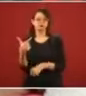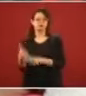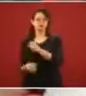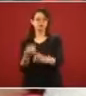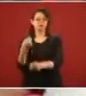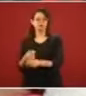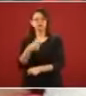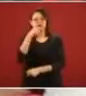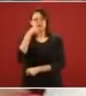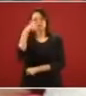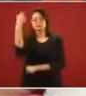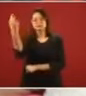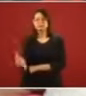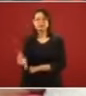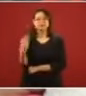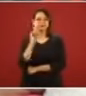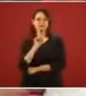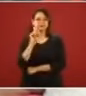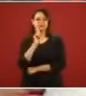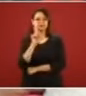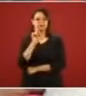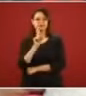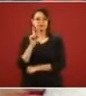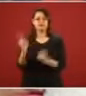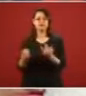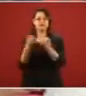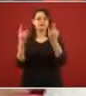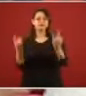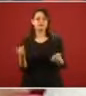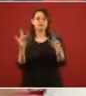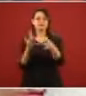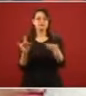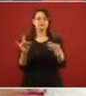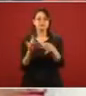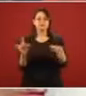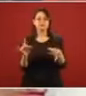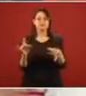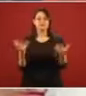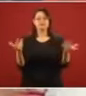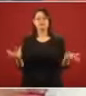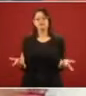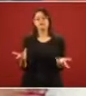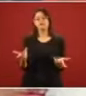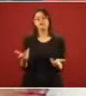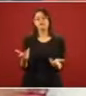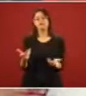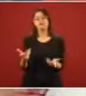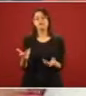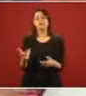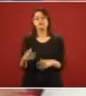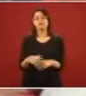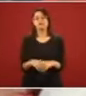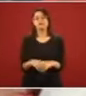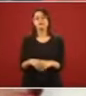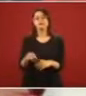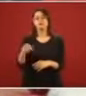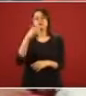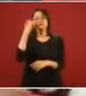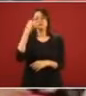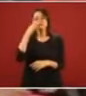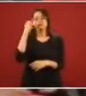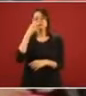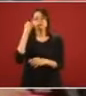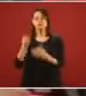al parecer, de acuerdo a todo lo que se ha narrado, fue vista por última vez saliendo de su escuela de mano